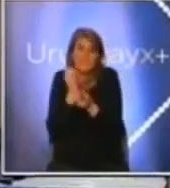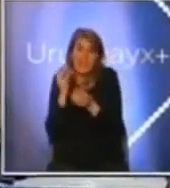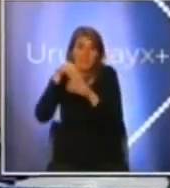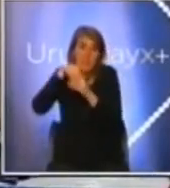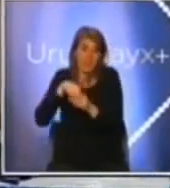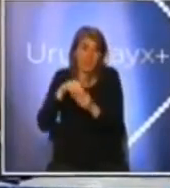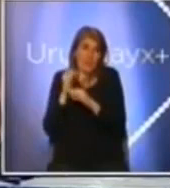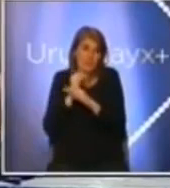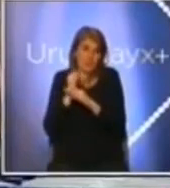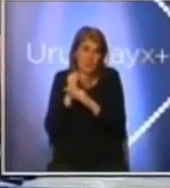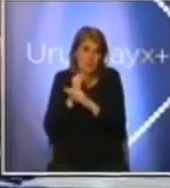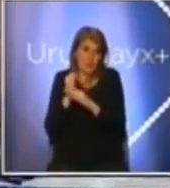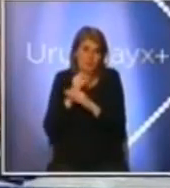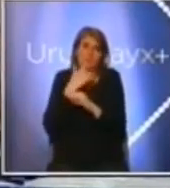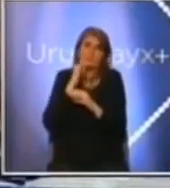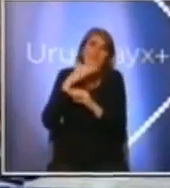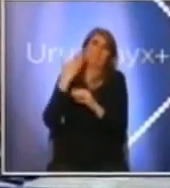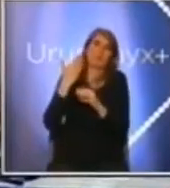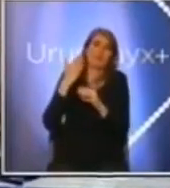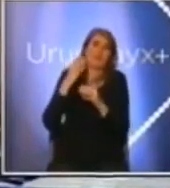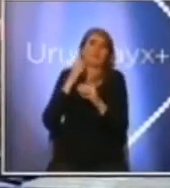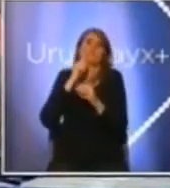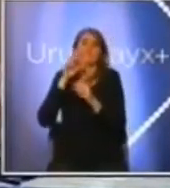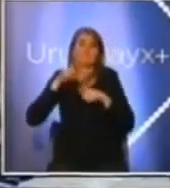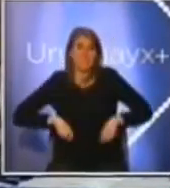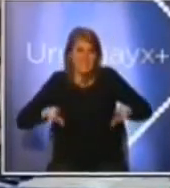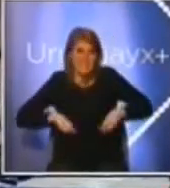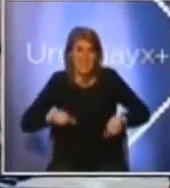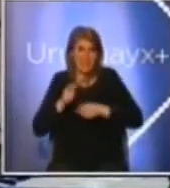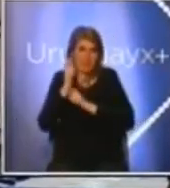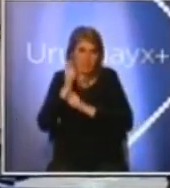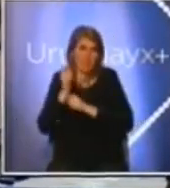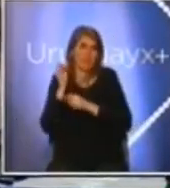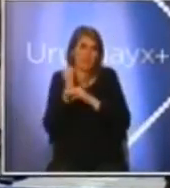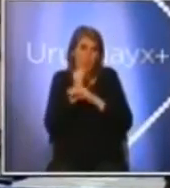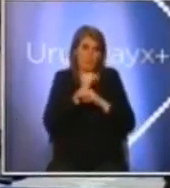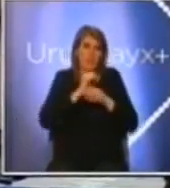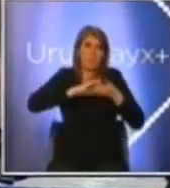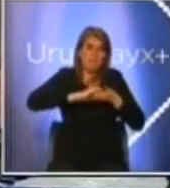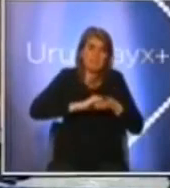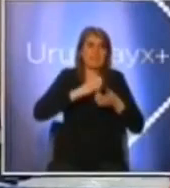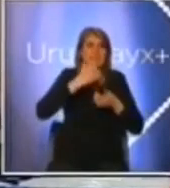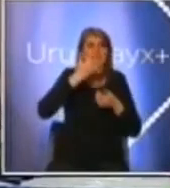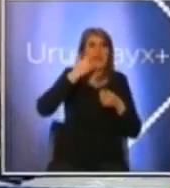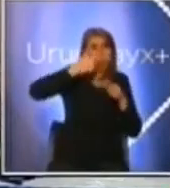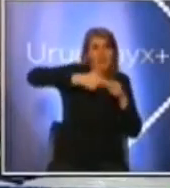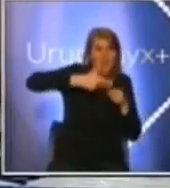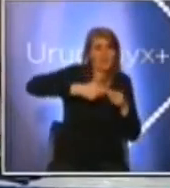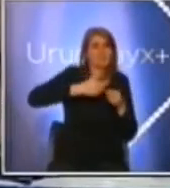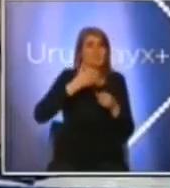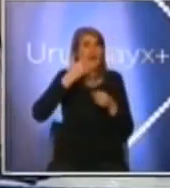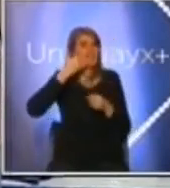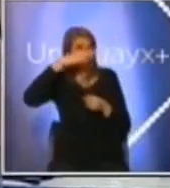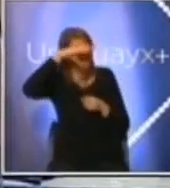interinstitucionales. Por ejemplo, el Ministerio de Ganadería, Agricultura y Pesca, el Ministerio de Industria, el MIDES, ANCAP, ANTEL, etc.